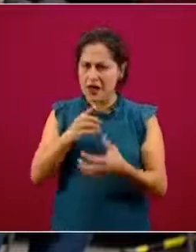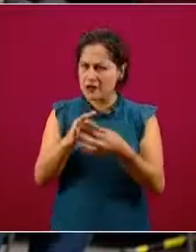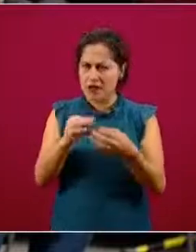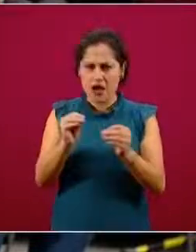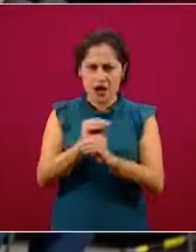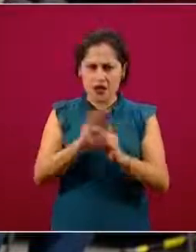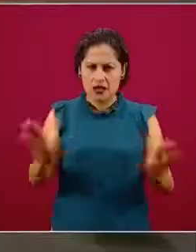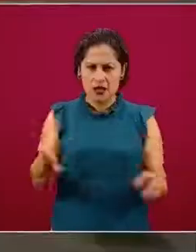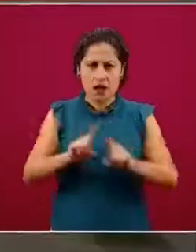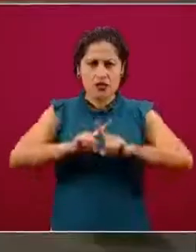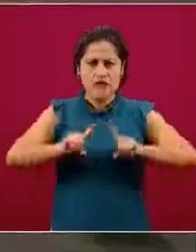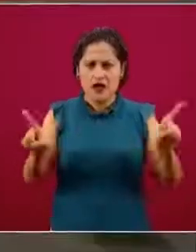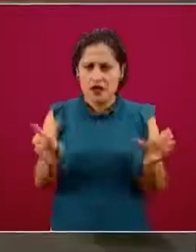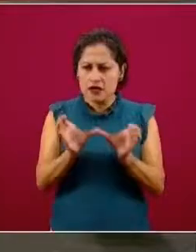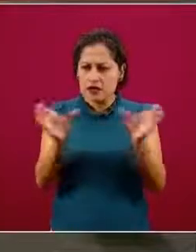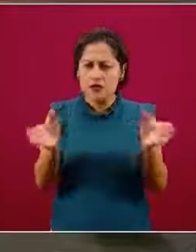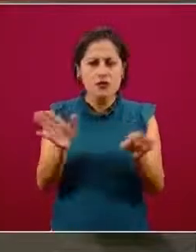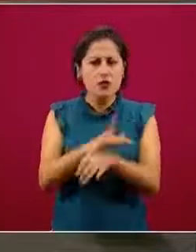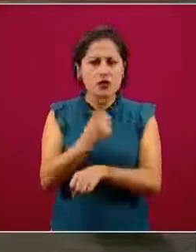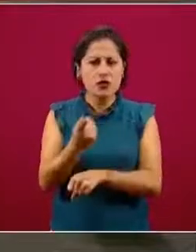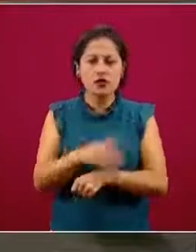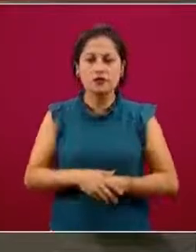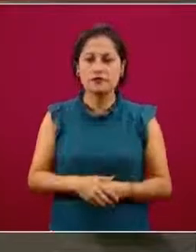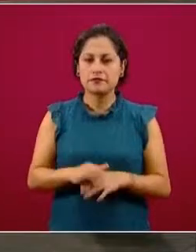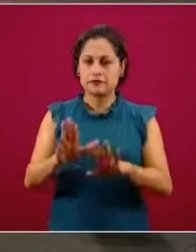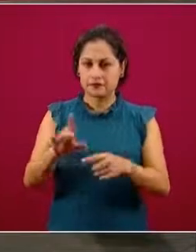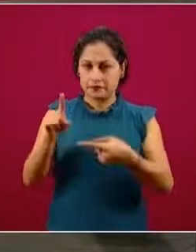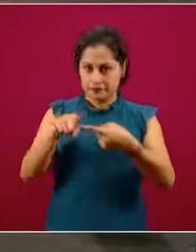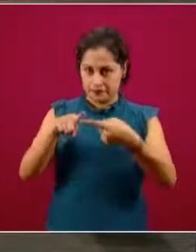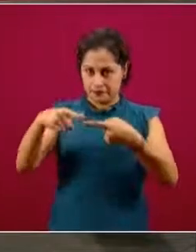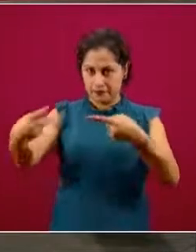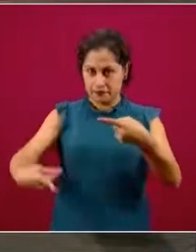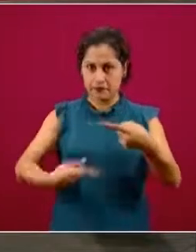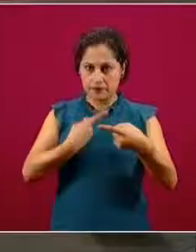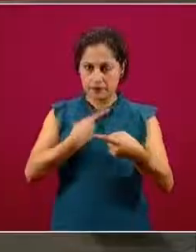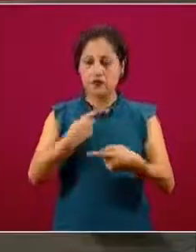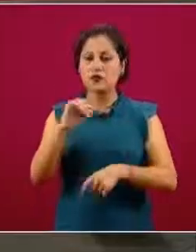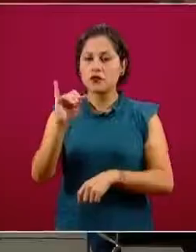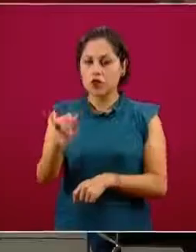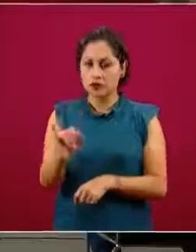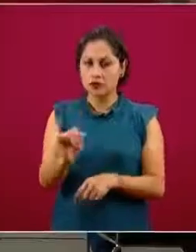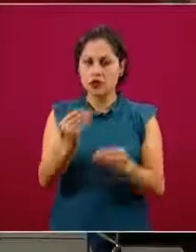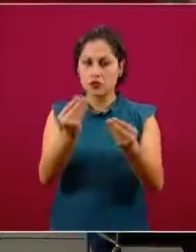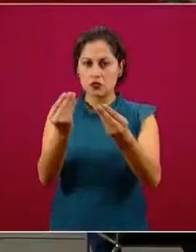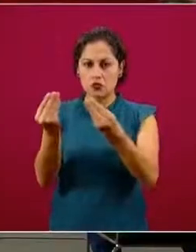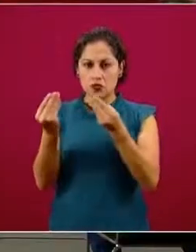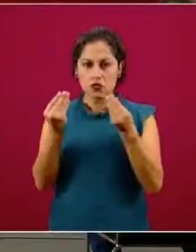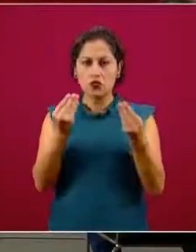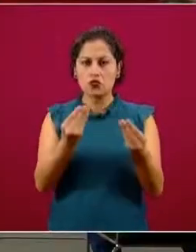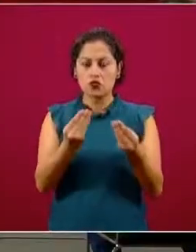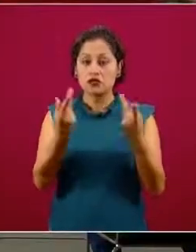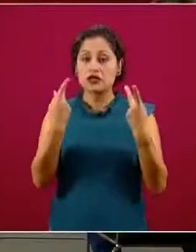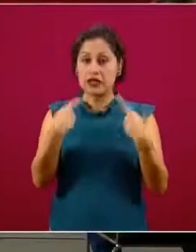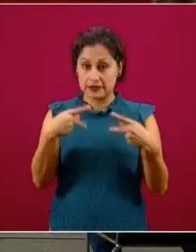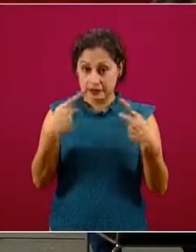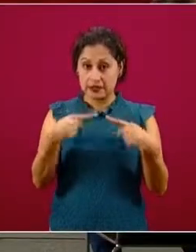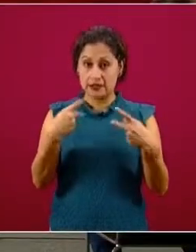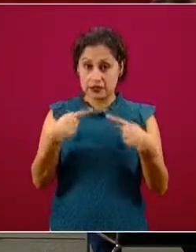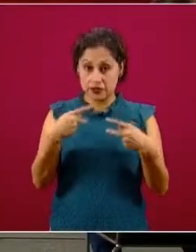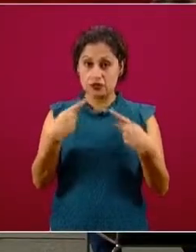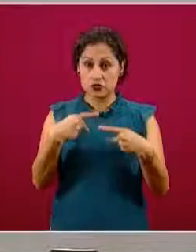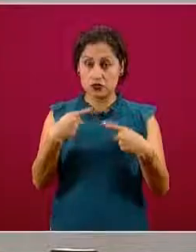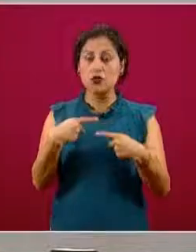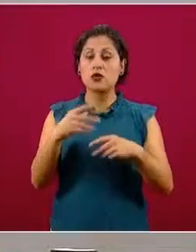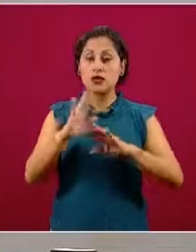población. Con mucho gusto. Sobre la primera pregunta, desde luego tenemos muchísimos casos que tienen pérdida